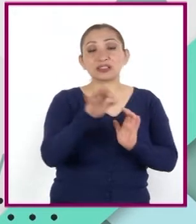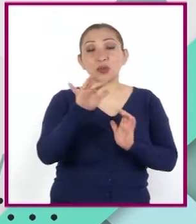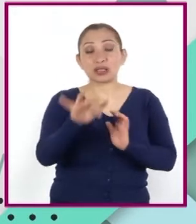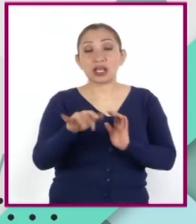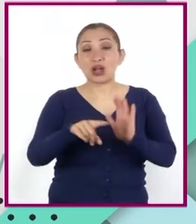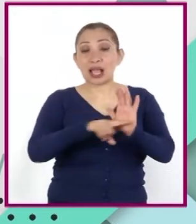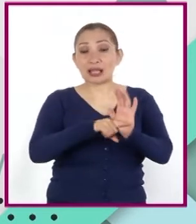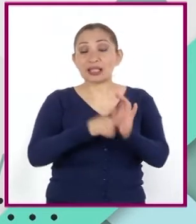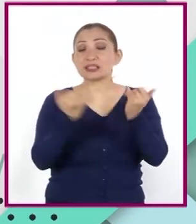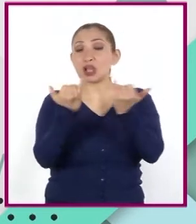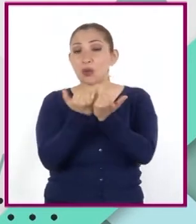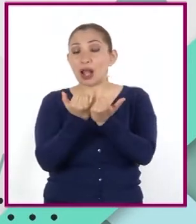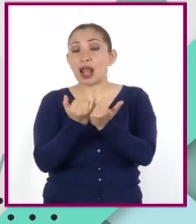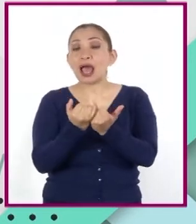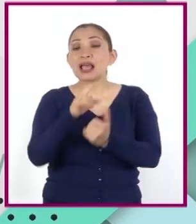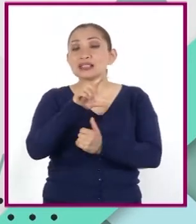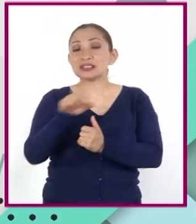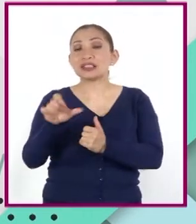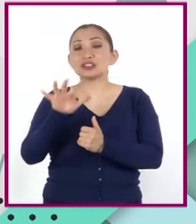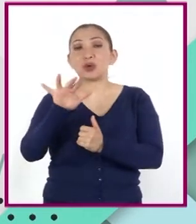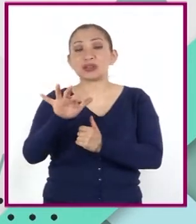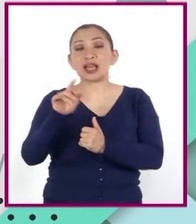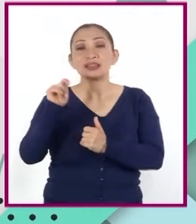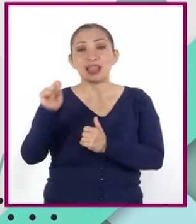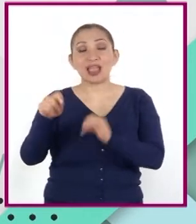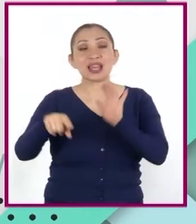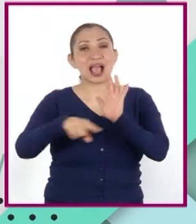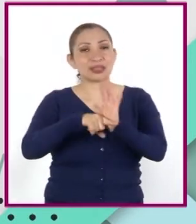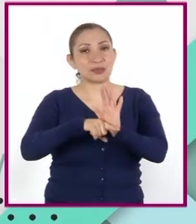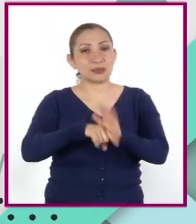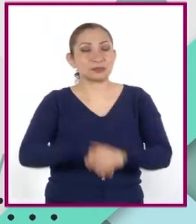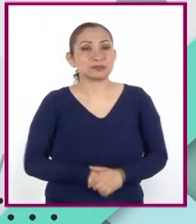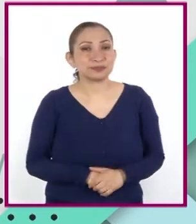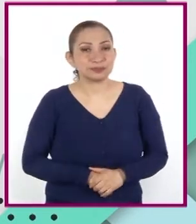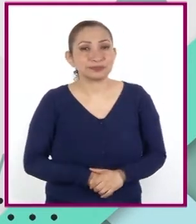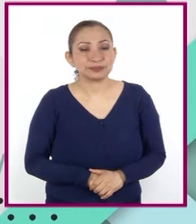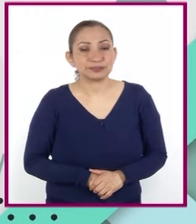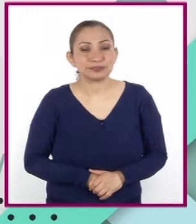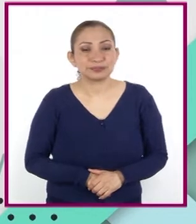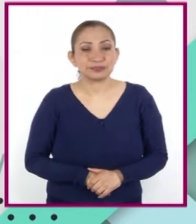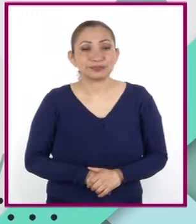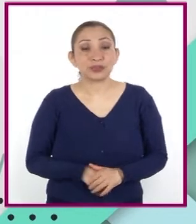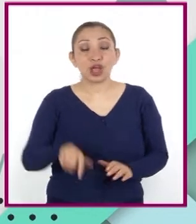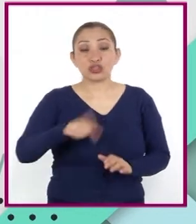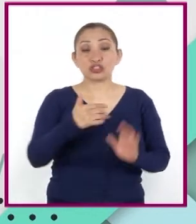12.750 negativo es igual a 750t negativo.